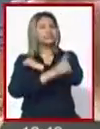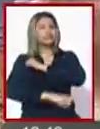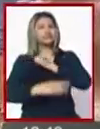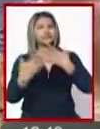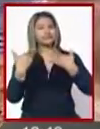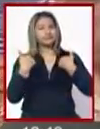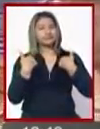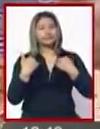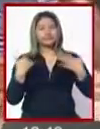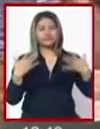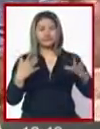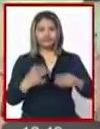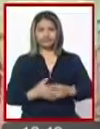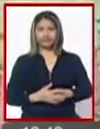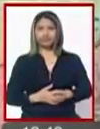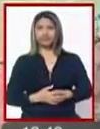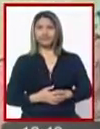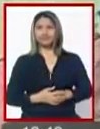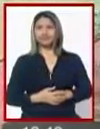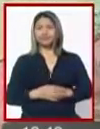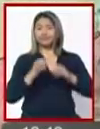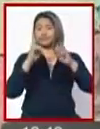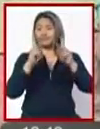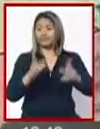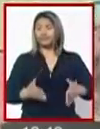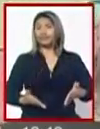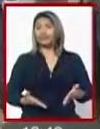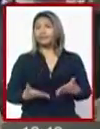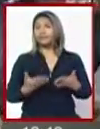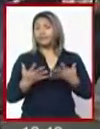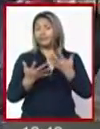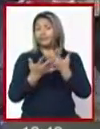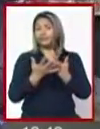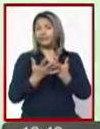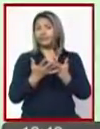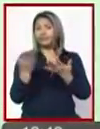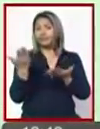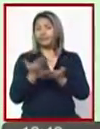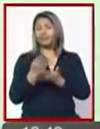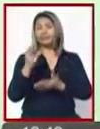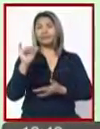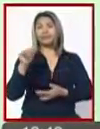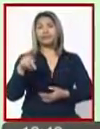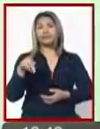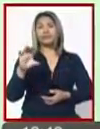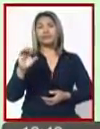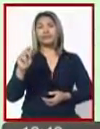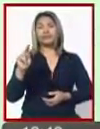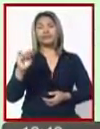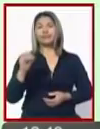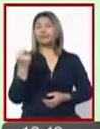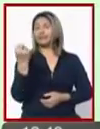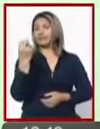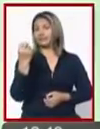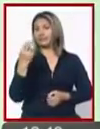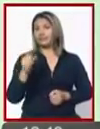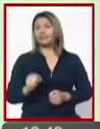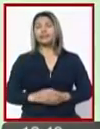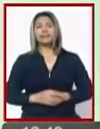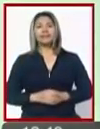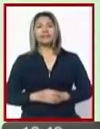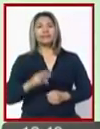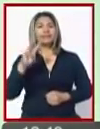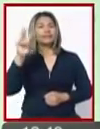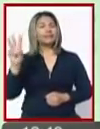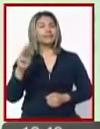ha obtenido. Los internos que provienen del municipio de Yapacaní son 12 y los del municipio